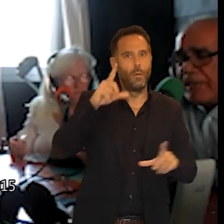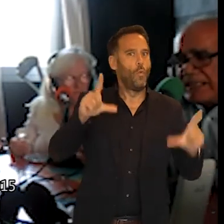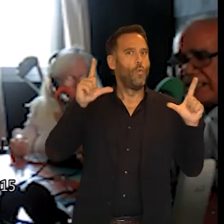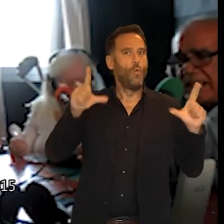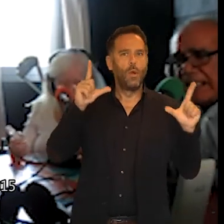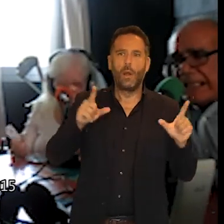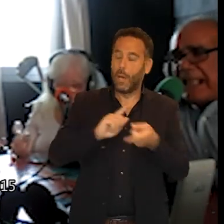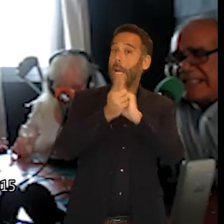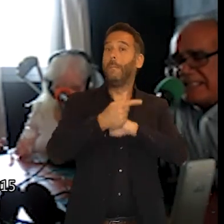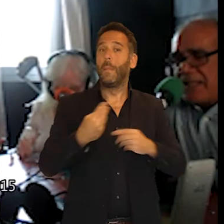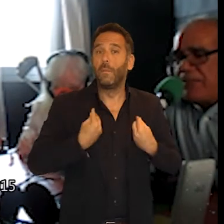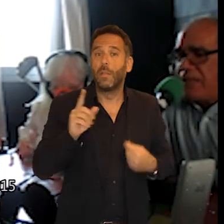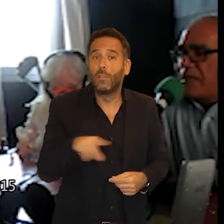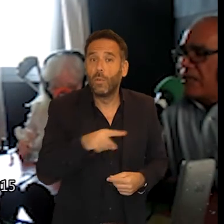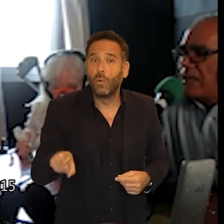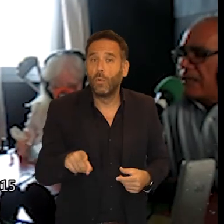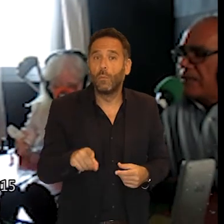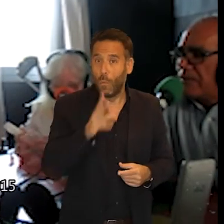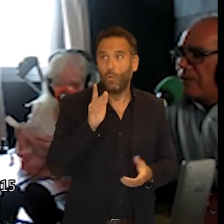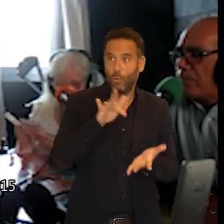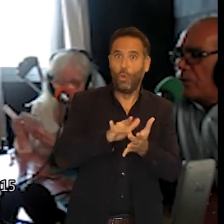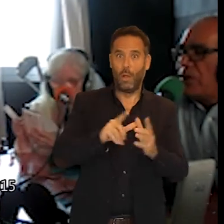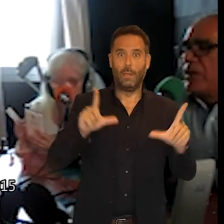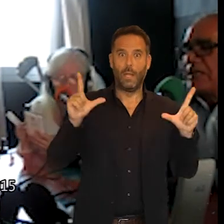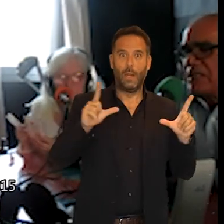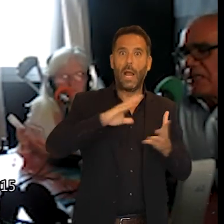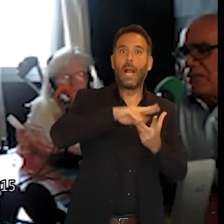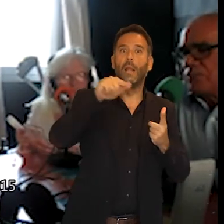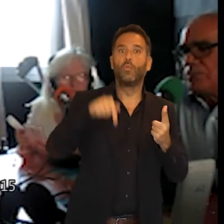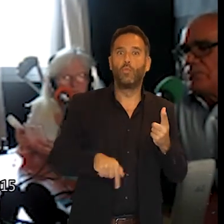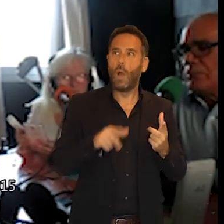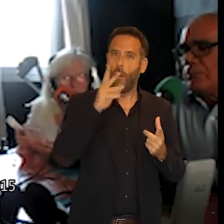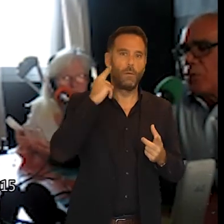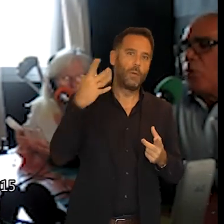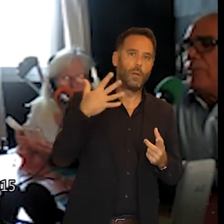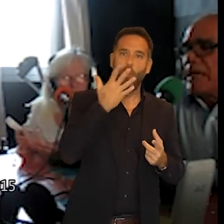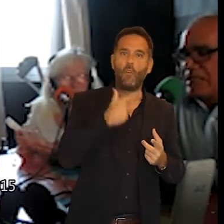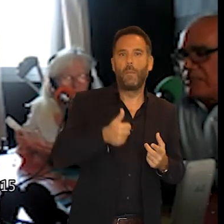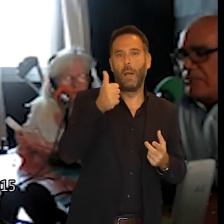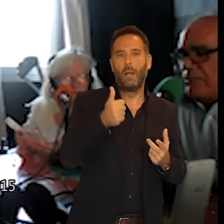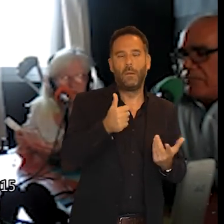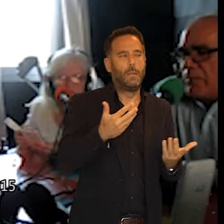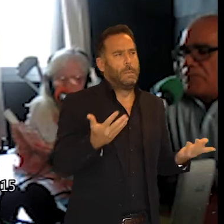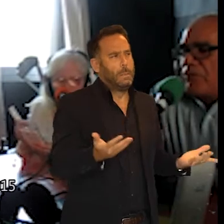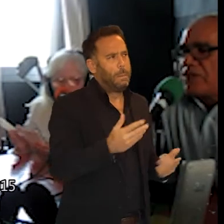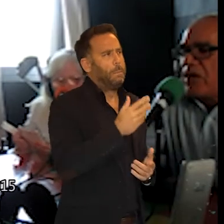ha cambiado mucho la vida desde que está ahí la báscula, porque... Bastante. Sois más conocidos, ¿no? Bueno, por el